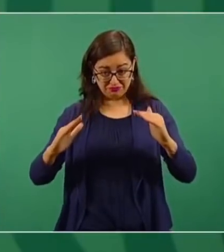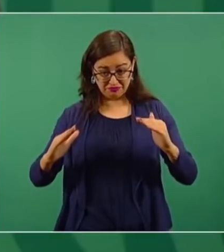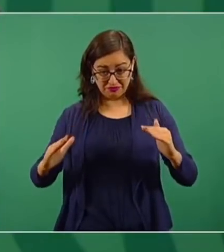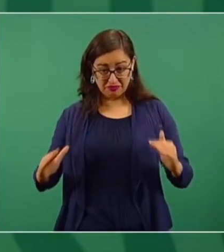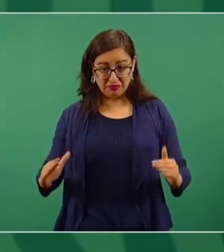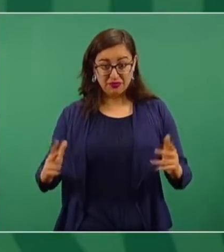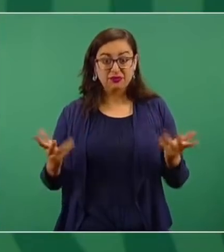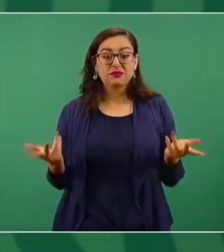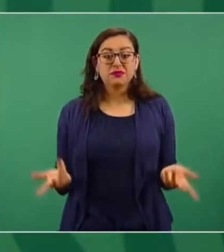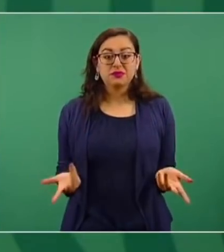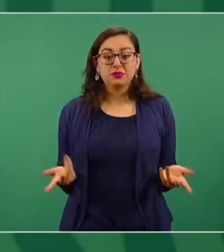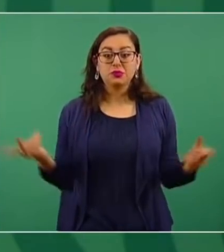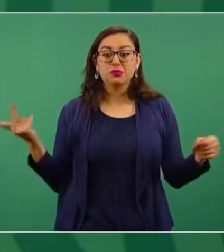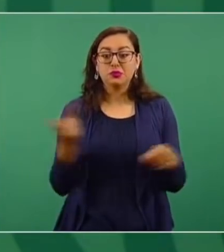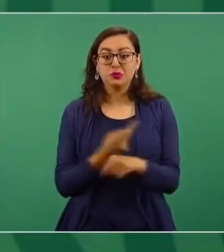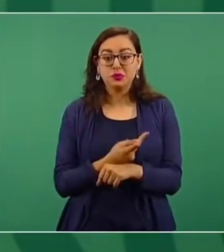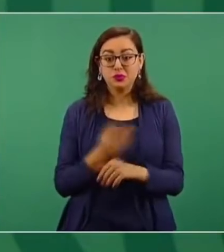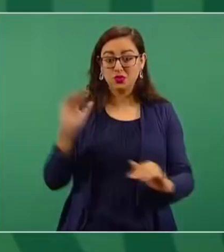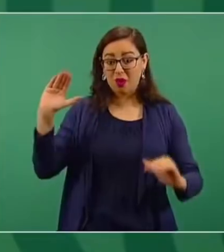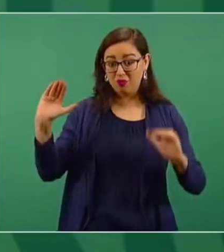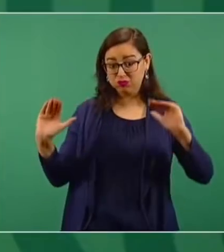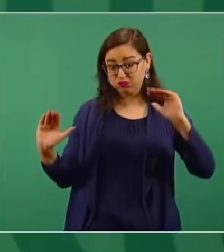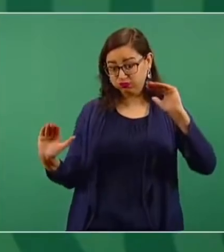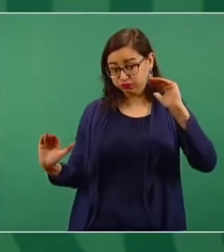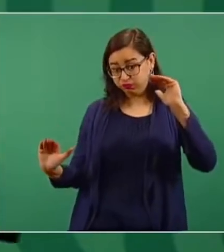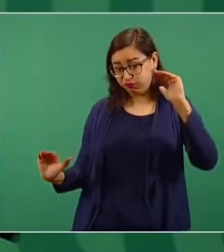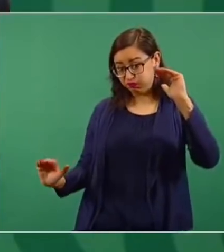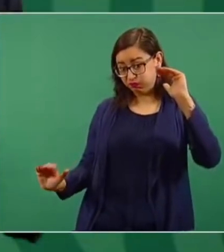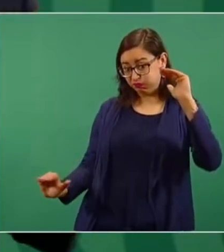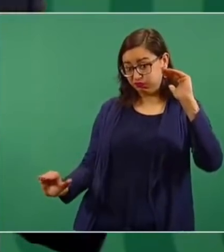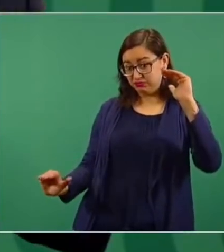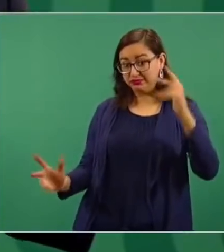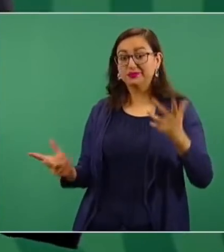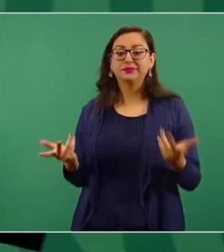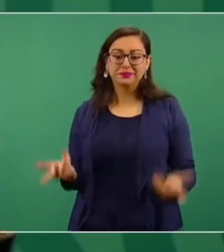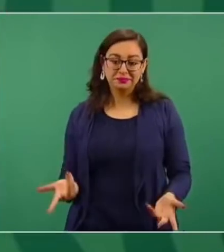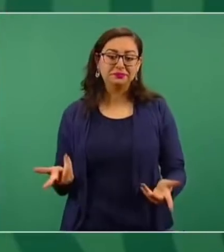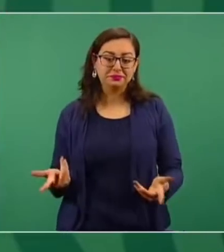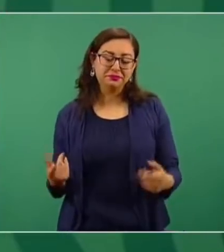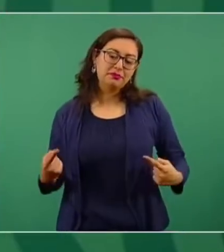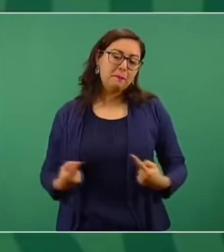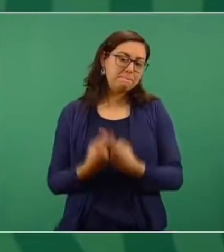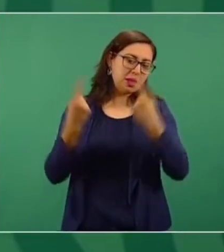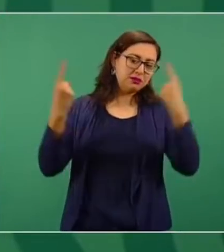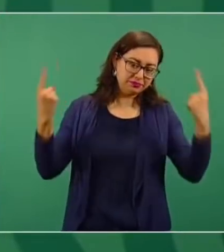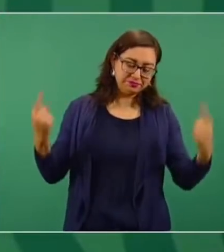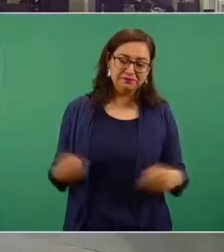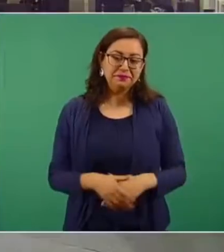pues esa desigualdad monstruosa pues lleva a la polarización.